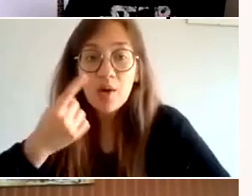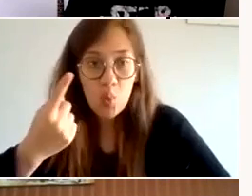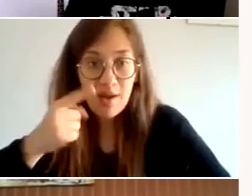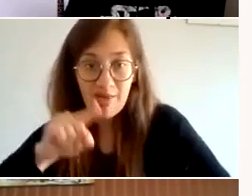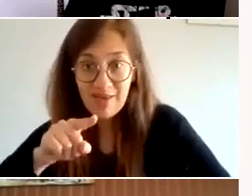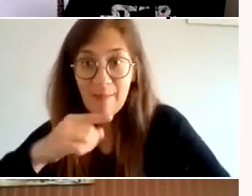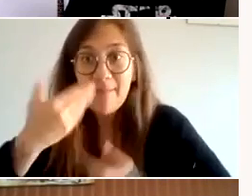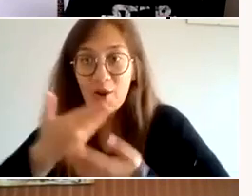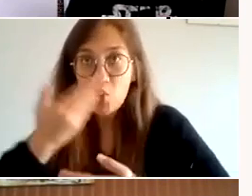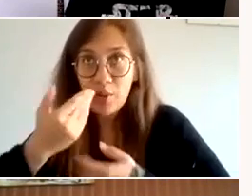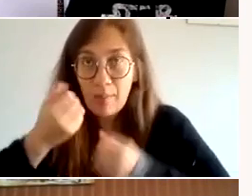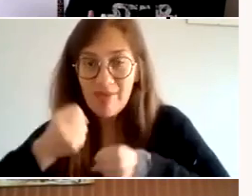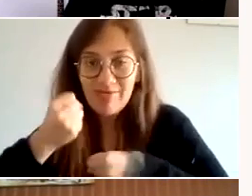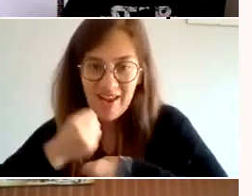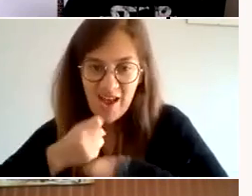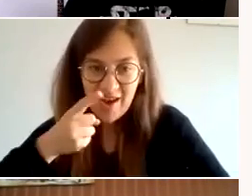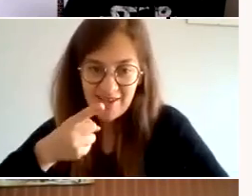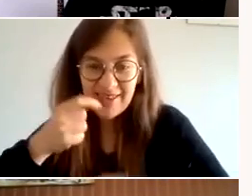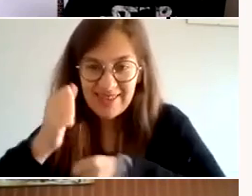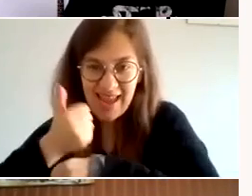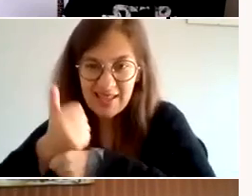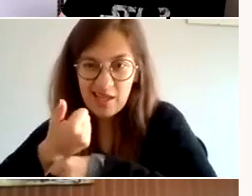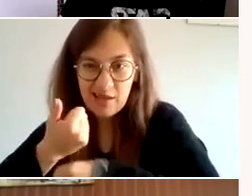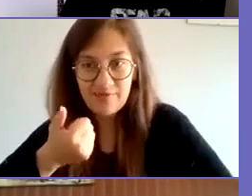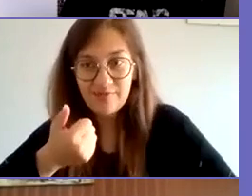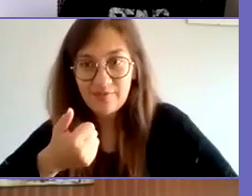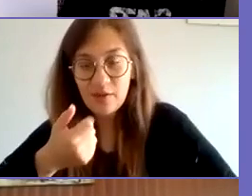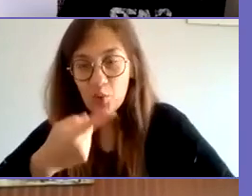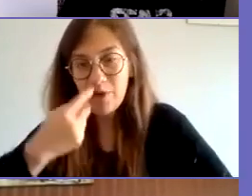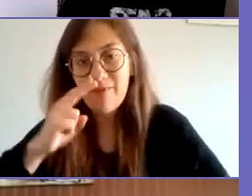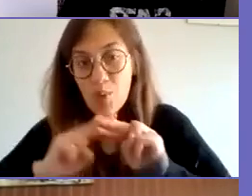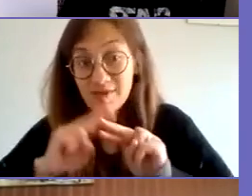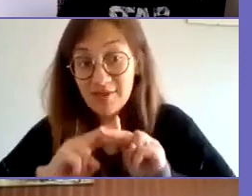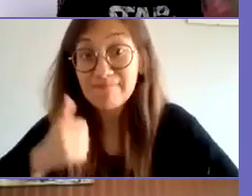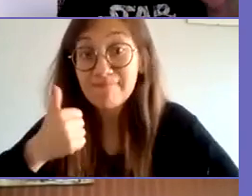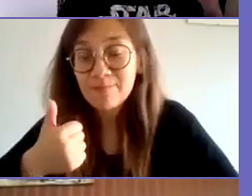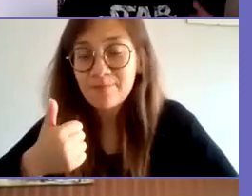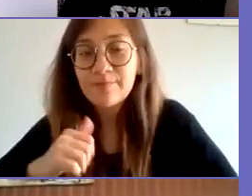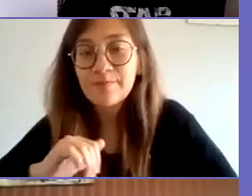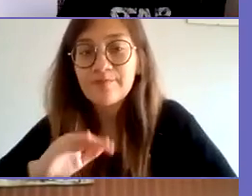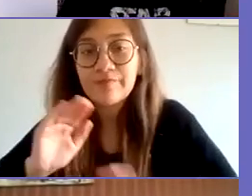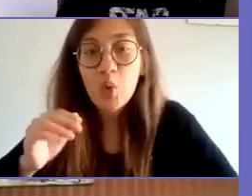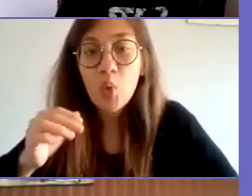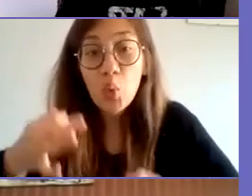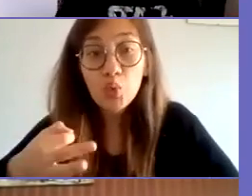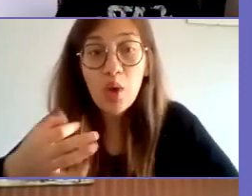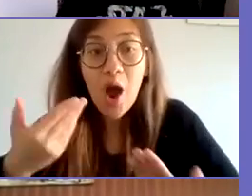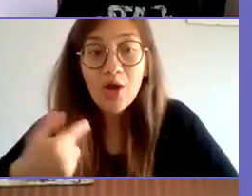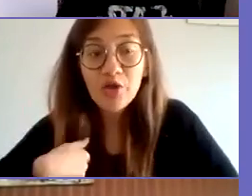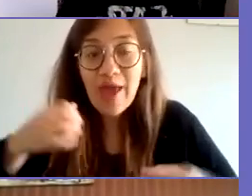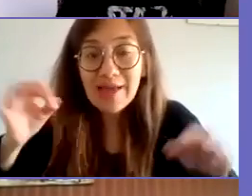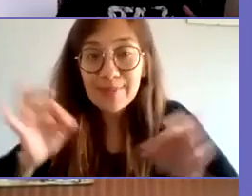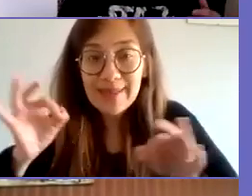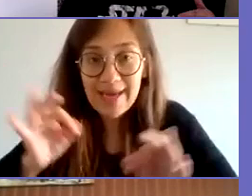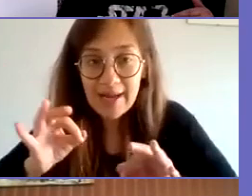poder trabajar en el taller que quiero que realicemos. Y justamente ahora voy a explicar el caso